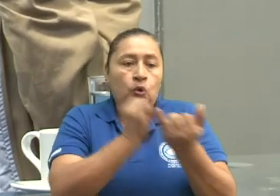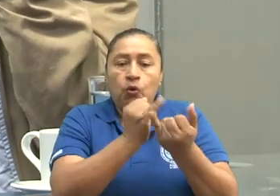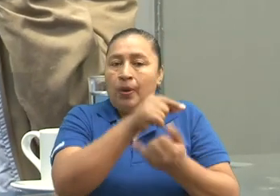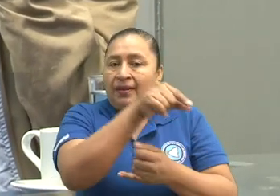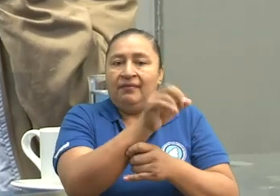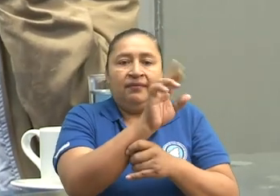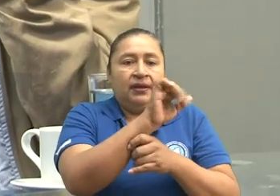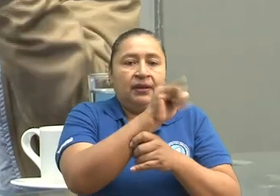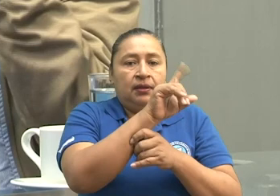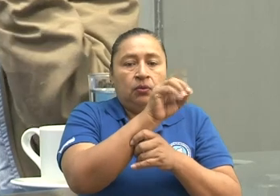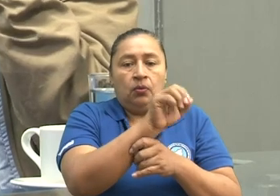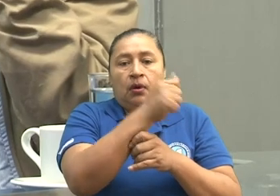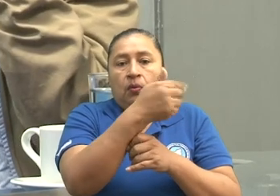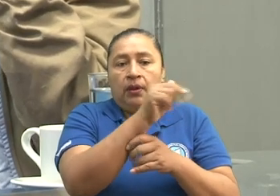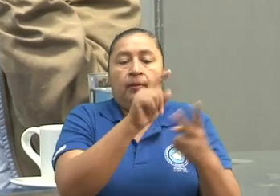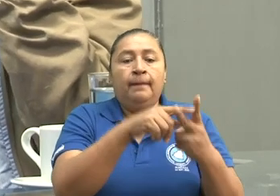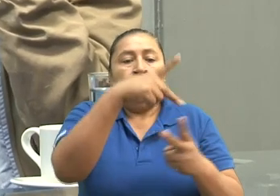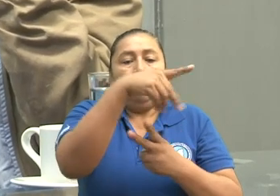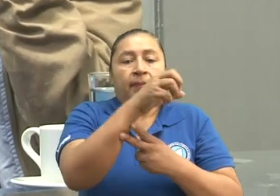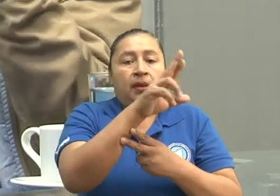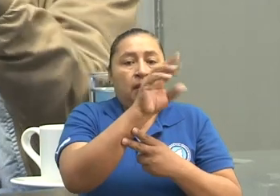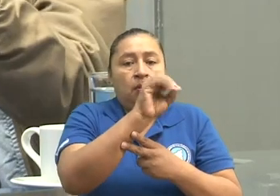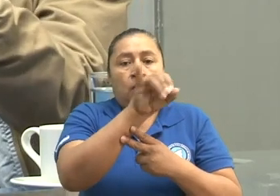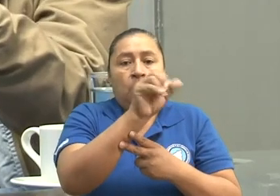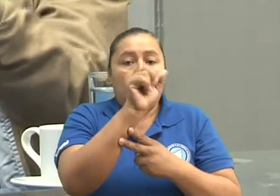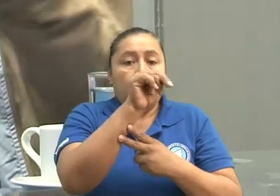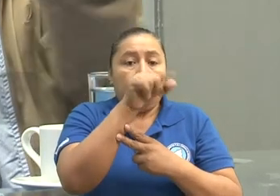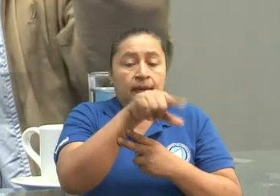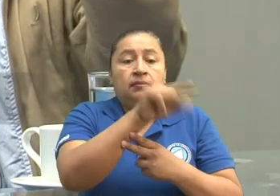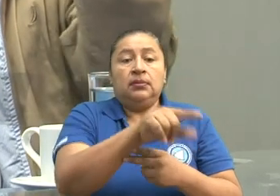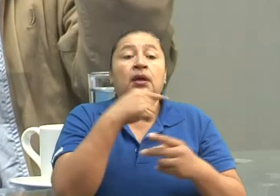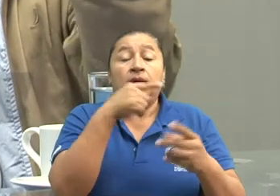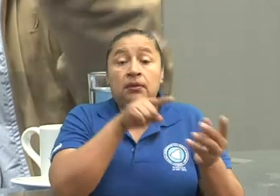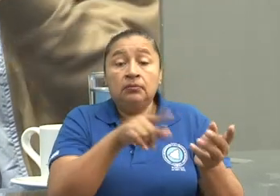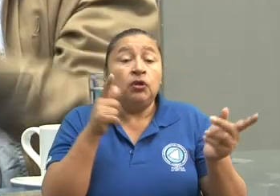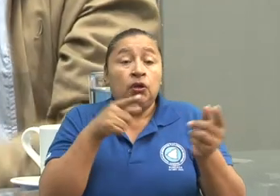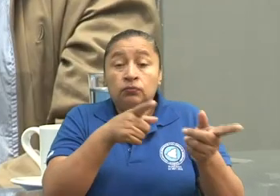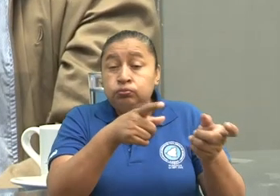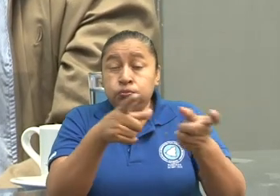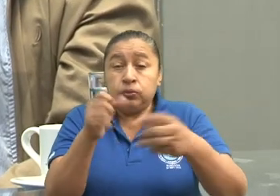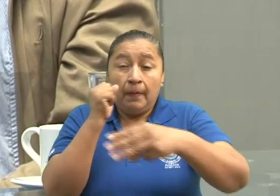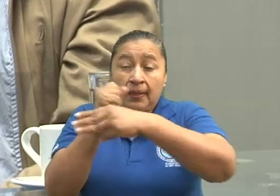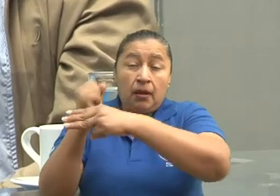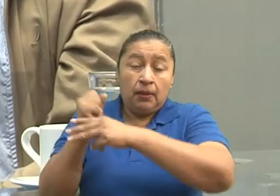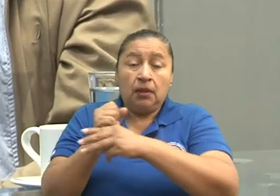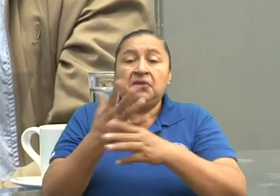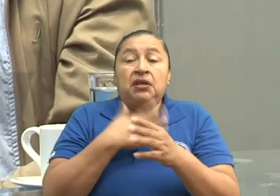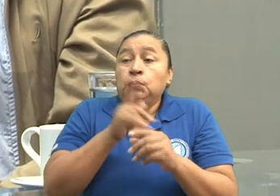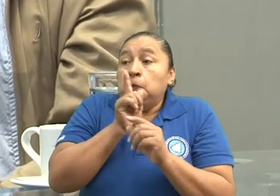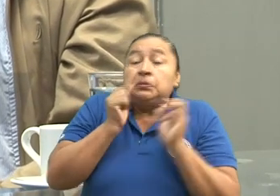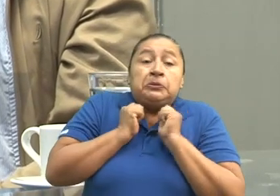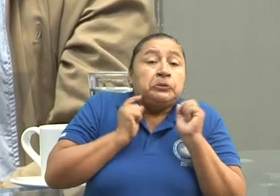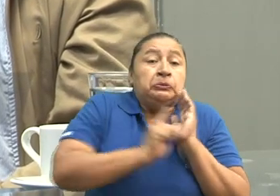Chamorro y otros dirigentes del Partido Conservador, que ante la masacre del pueblo se fueron a refugiar aquí al Gran Hotel, ¿verdad?